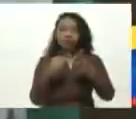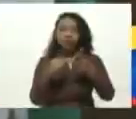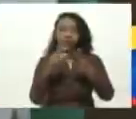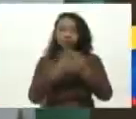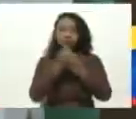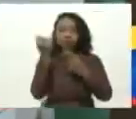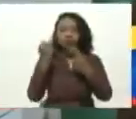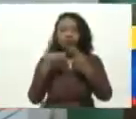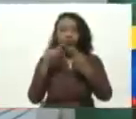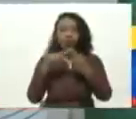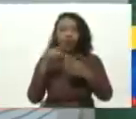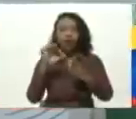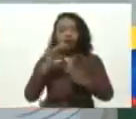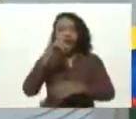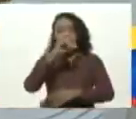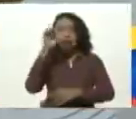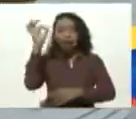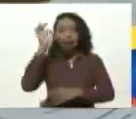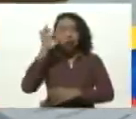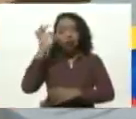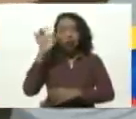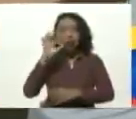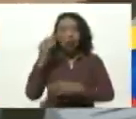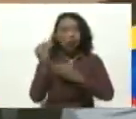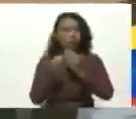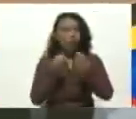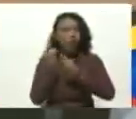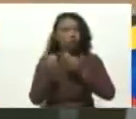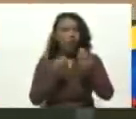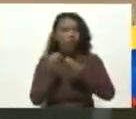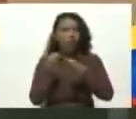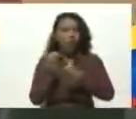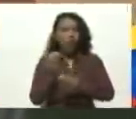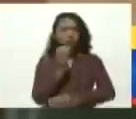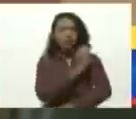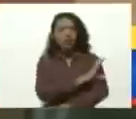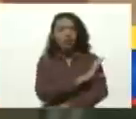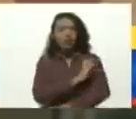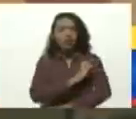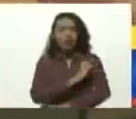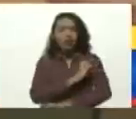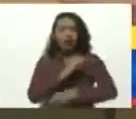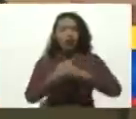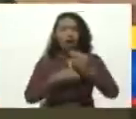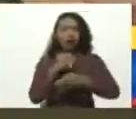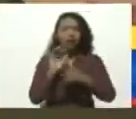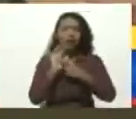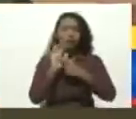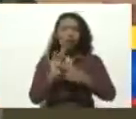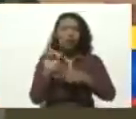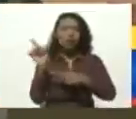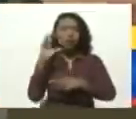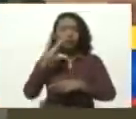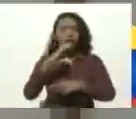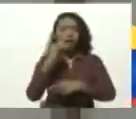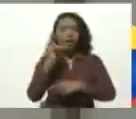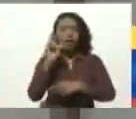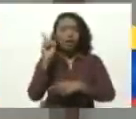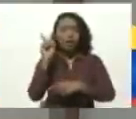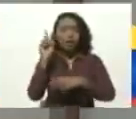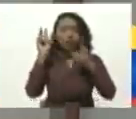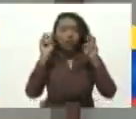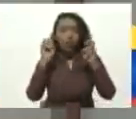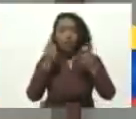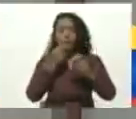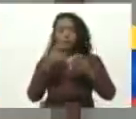Guaribe. Y estaríamos el 100% como clínicas, tomando en referencia estos CDI nuevos, hermosos